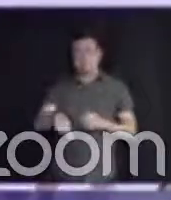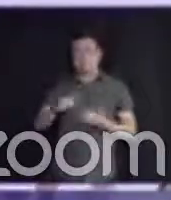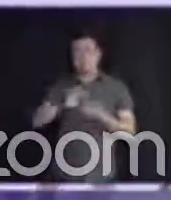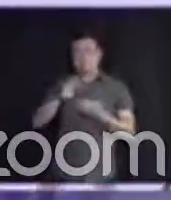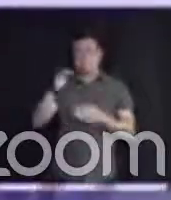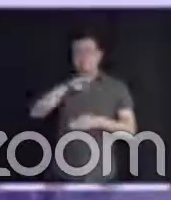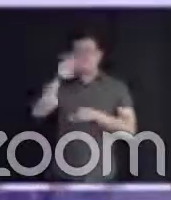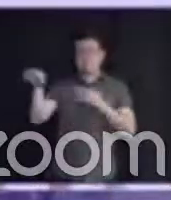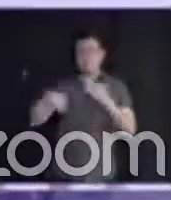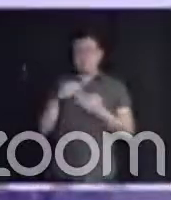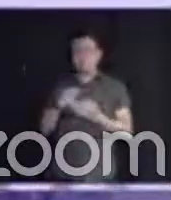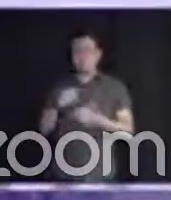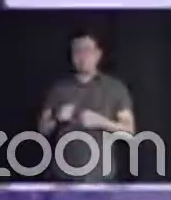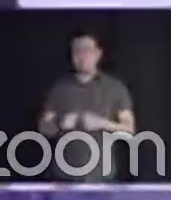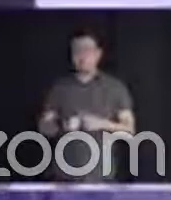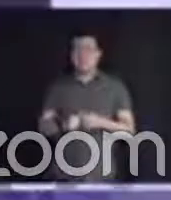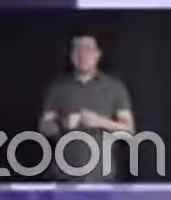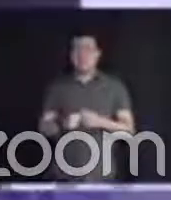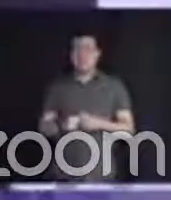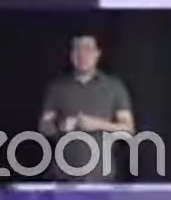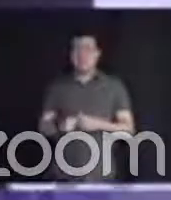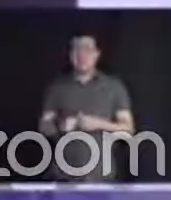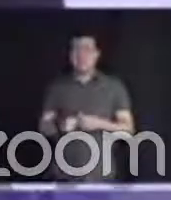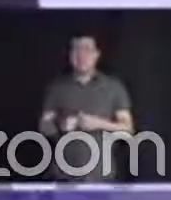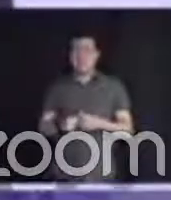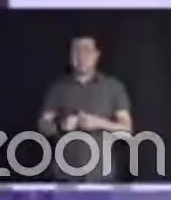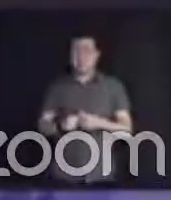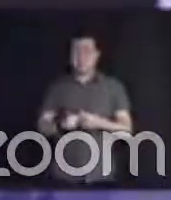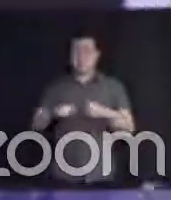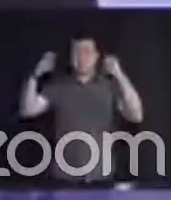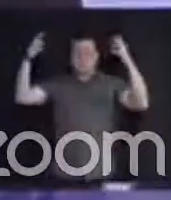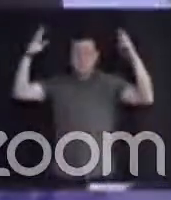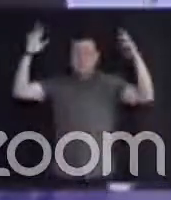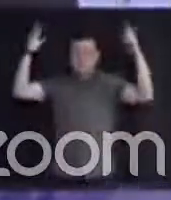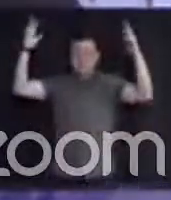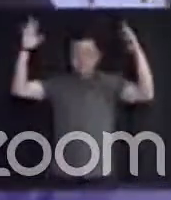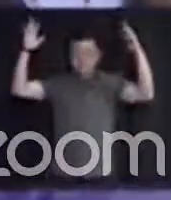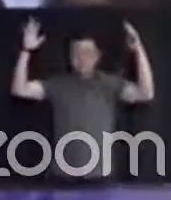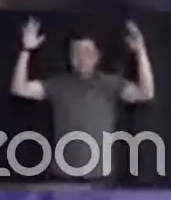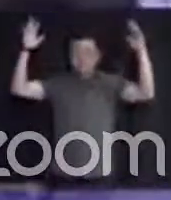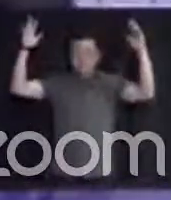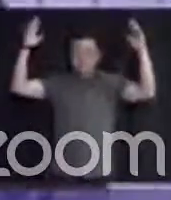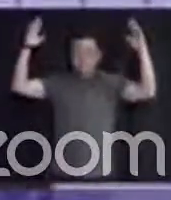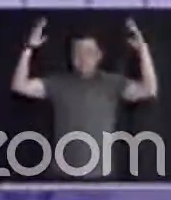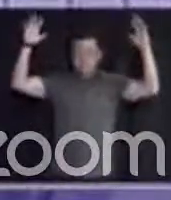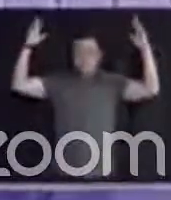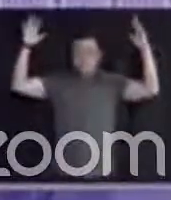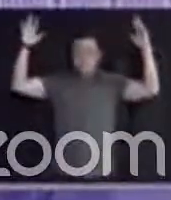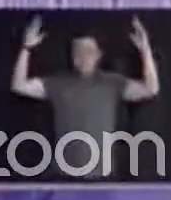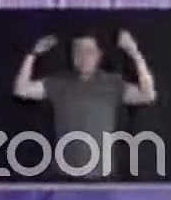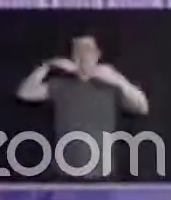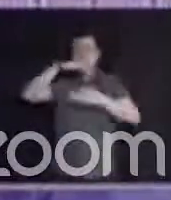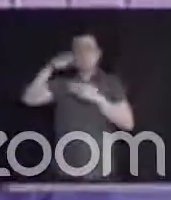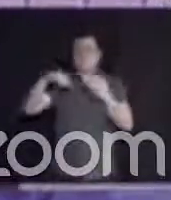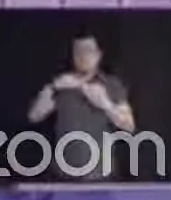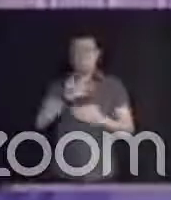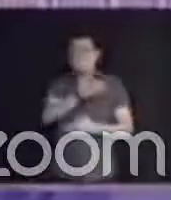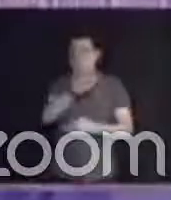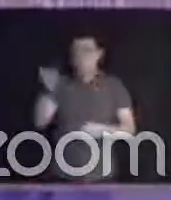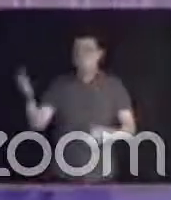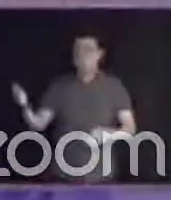ahora. Así es que gracias a todos. Felicidades. Un aplauso grande para todos ellos, por